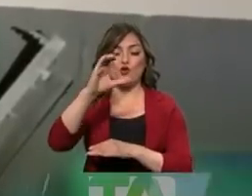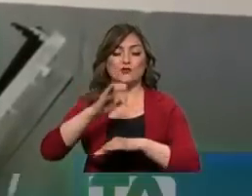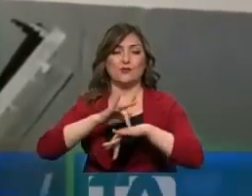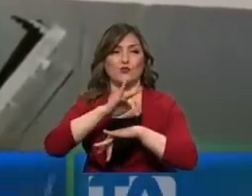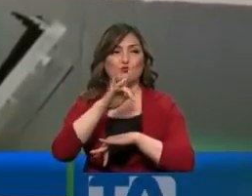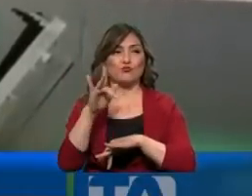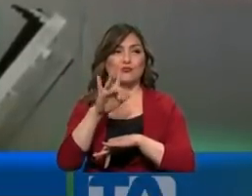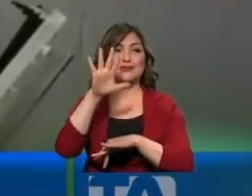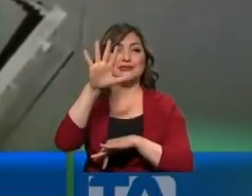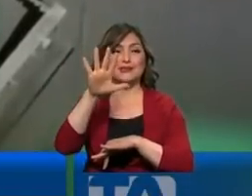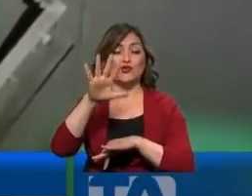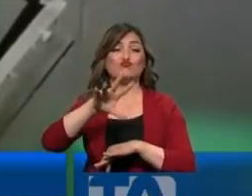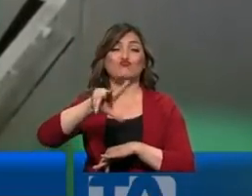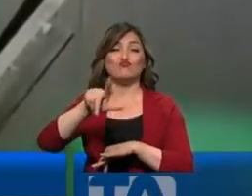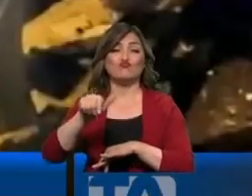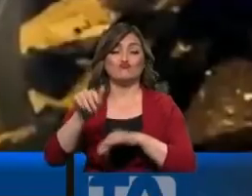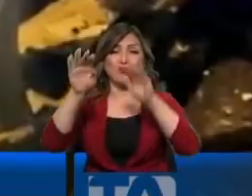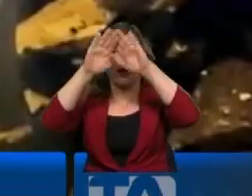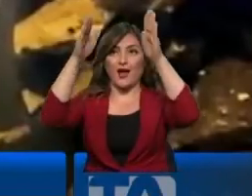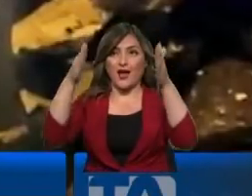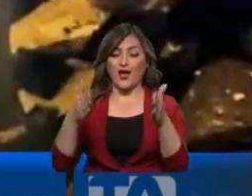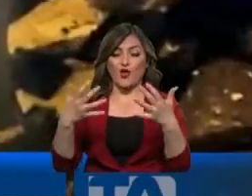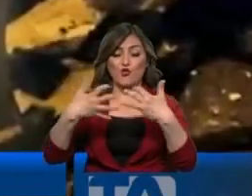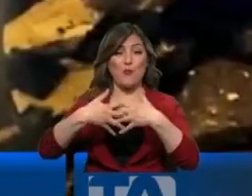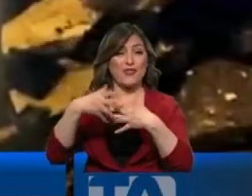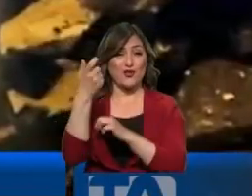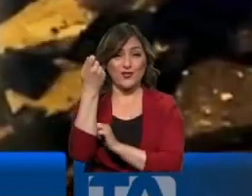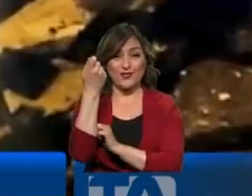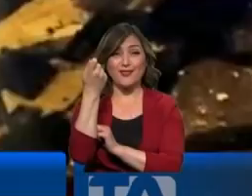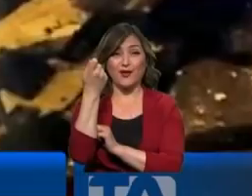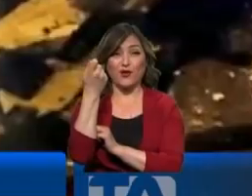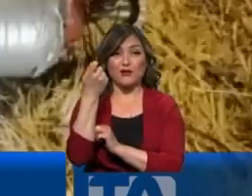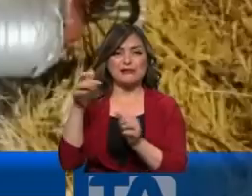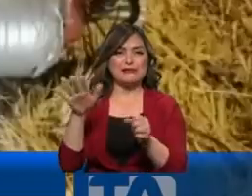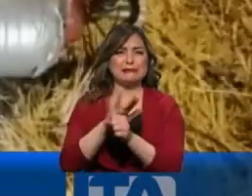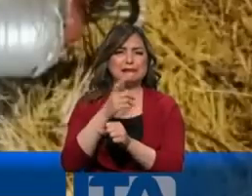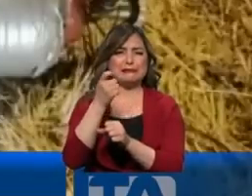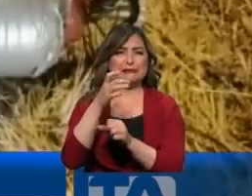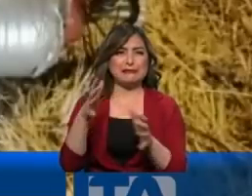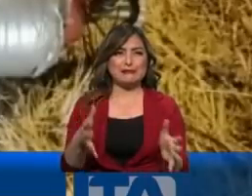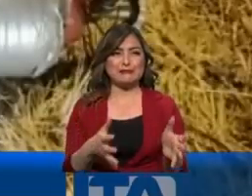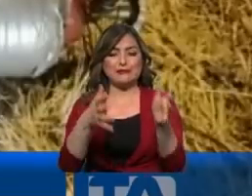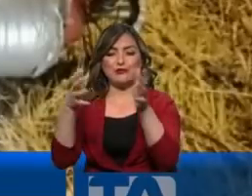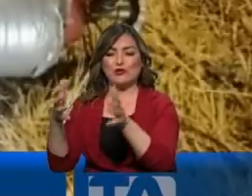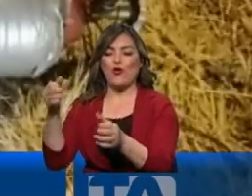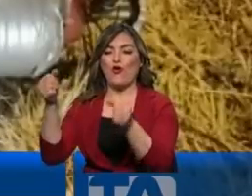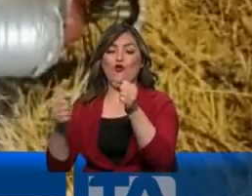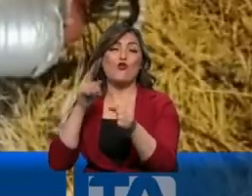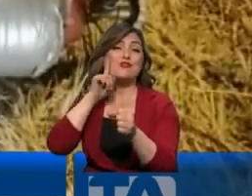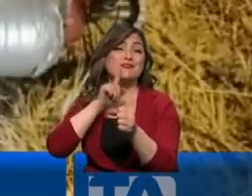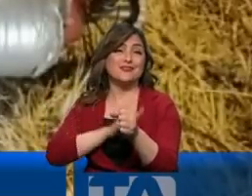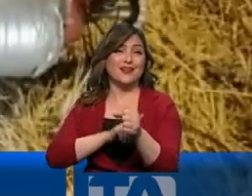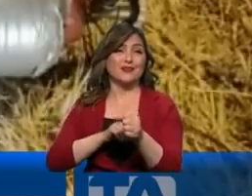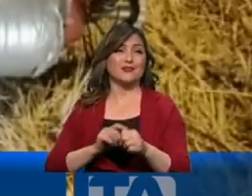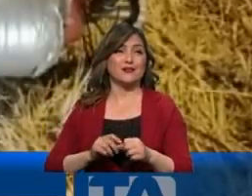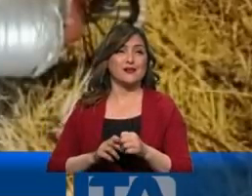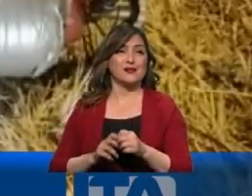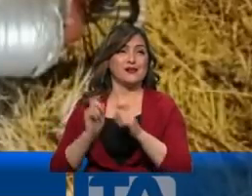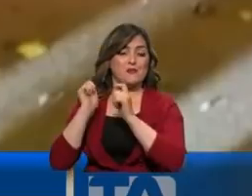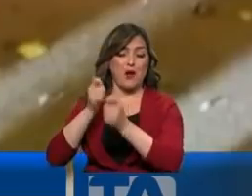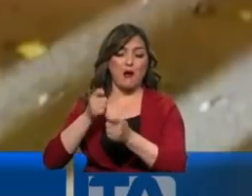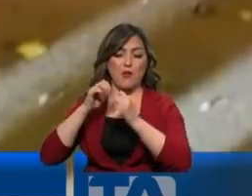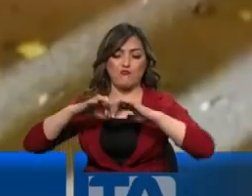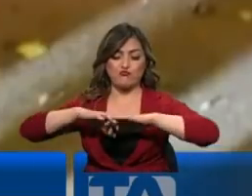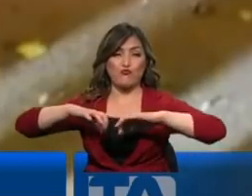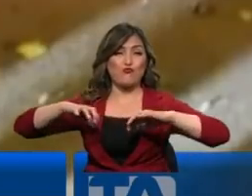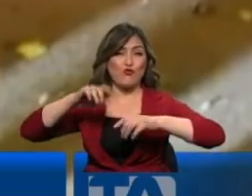madrugada, 5 delincuentes se llevaron un cajero automático lleno de dinero, lo embarcaron en un vehículo color negro y intentaron abrirlo con bombonas de